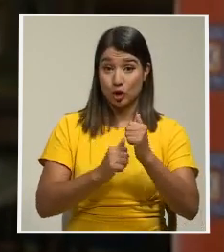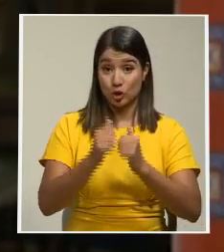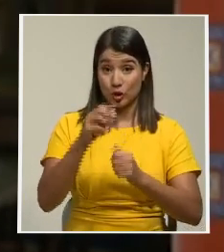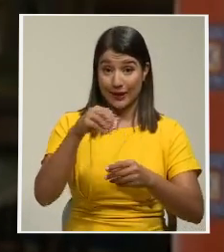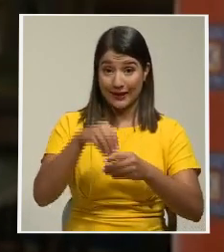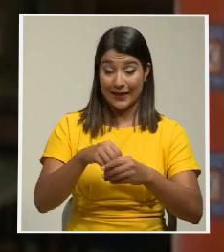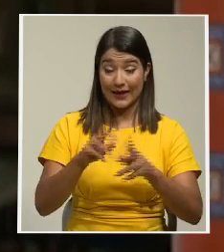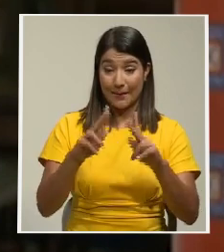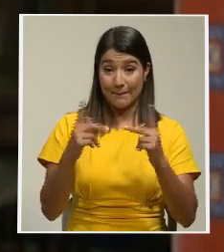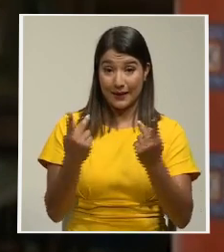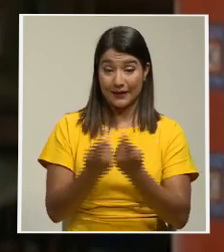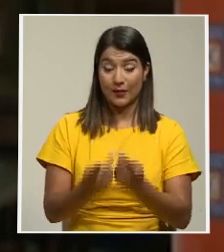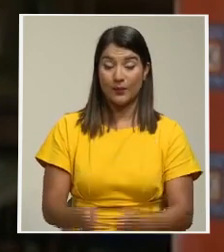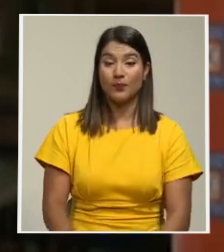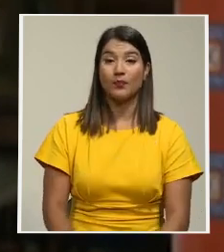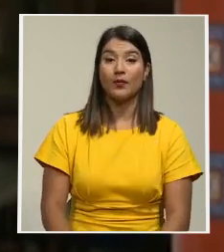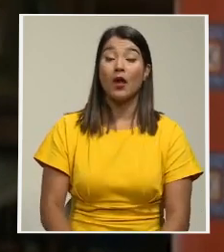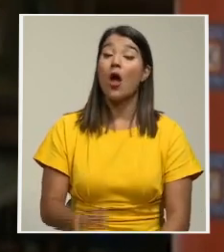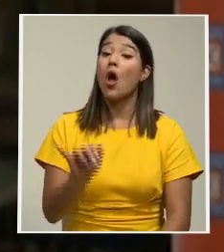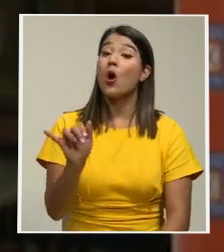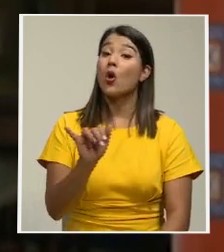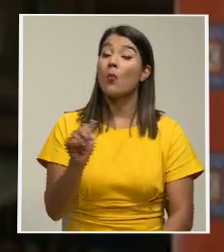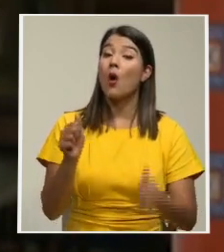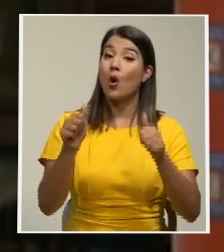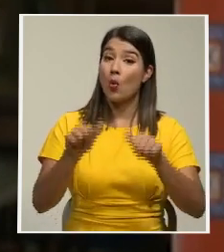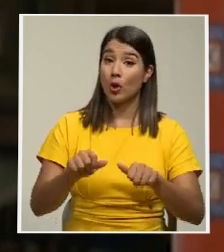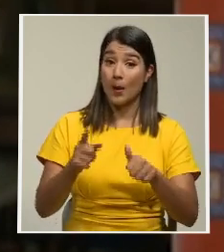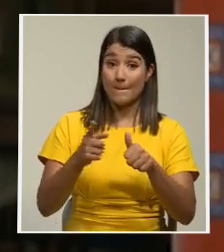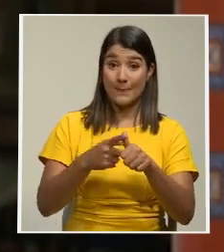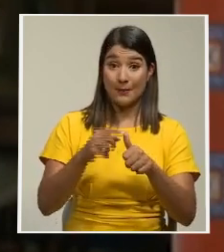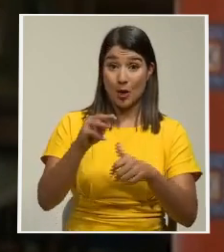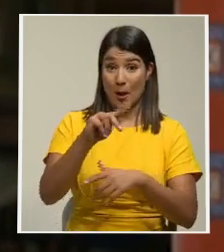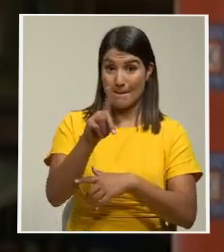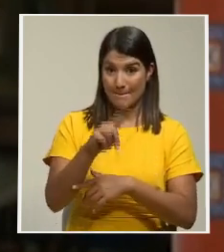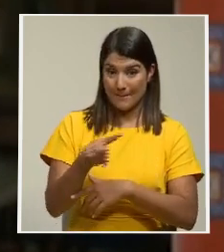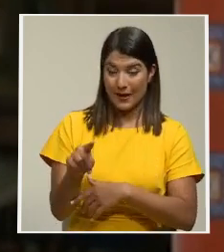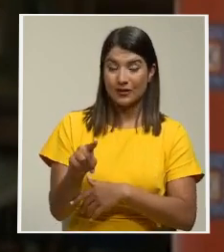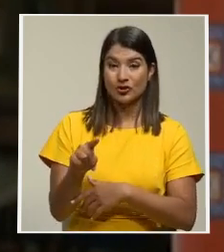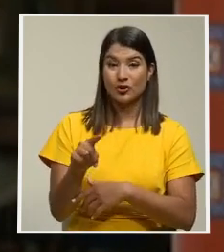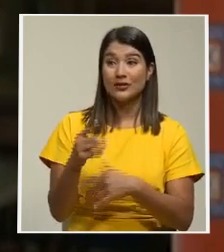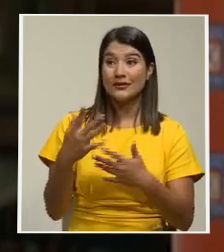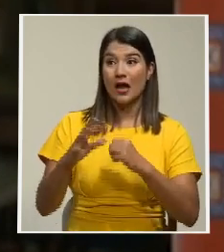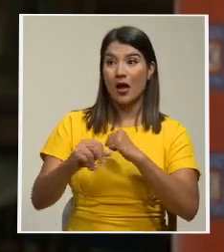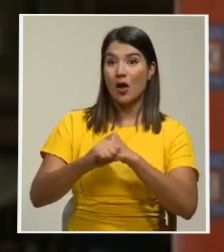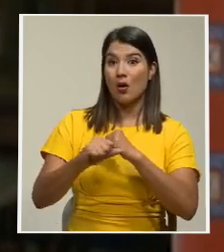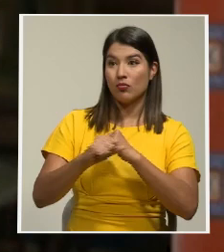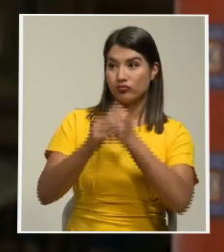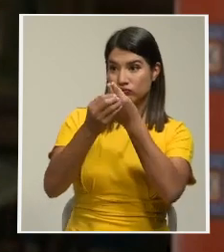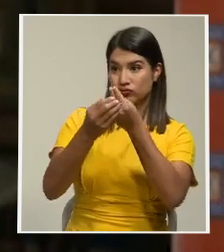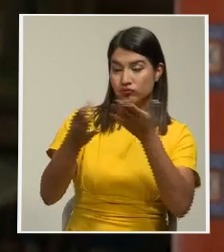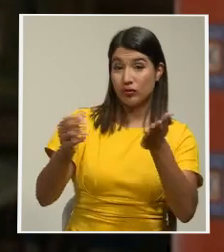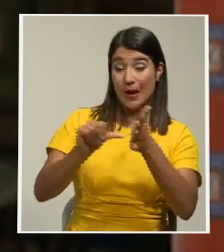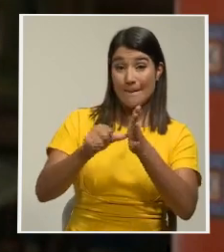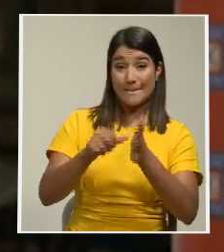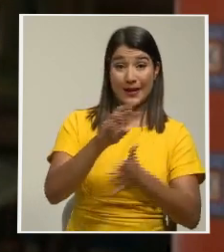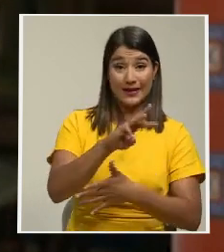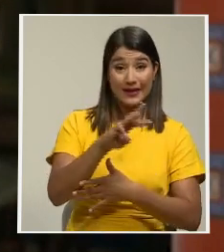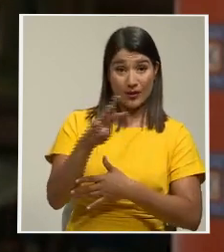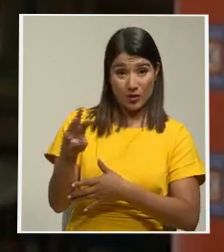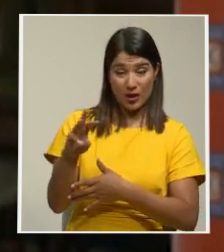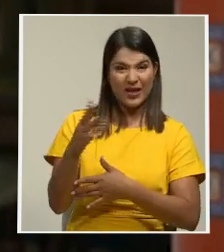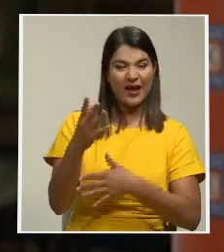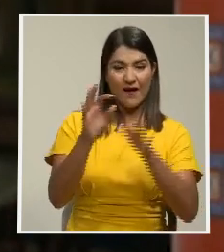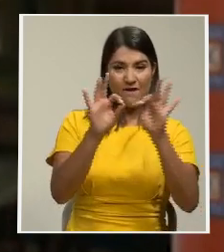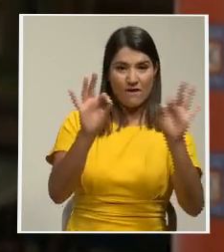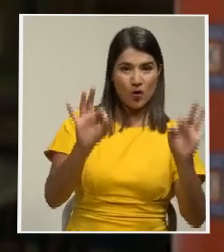del partido. Como acuerdo, el 1 de marzo se estaría publicando en la página del partido tanto los